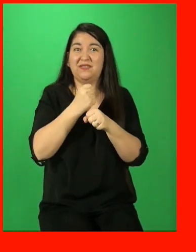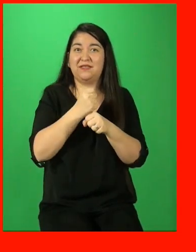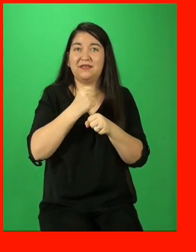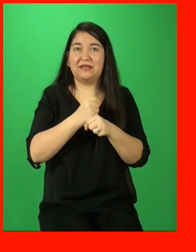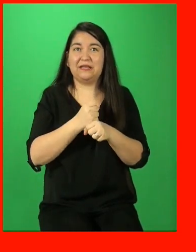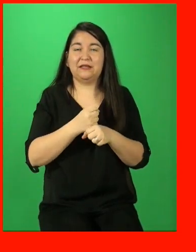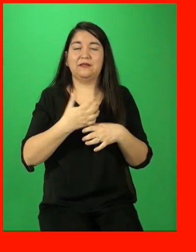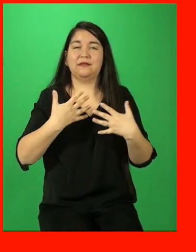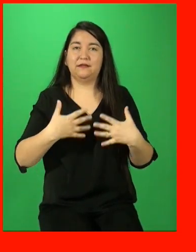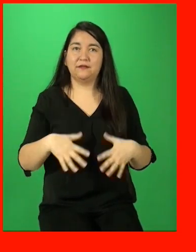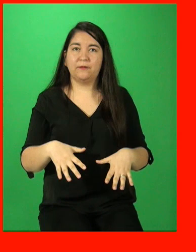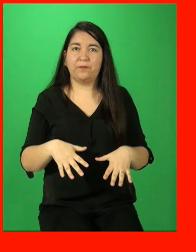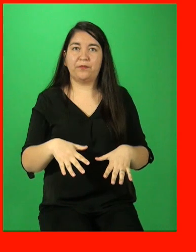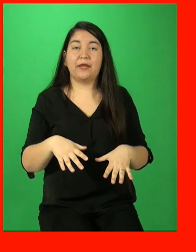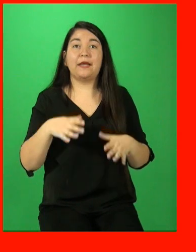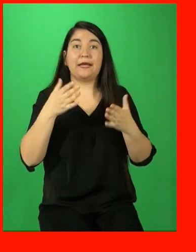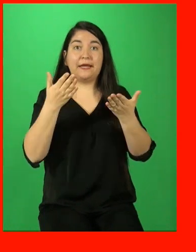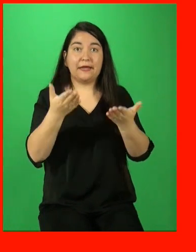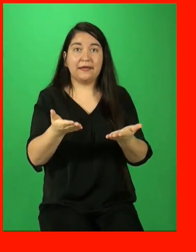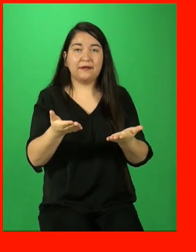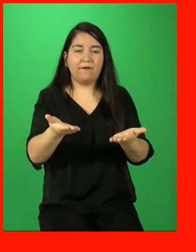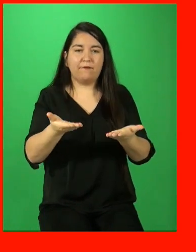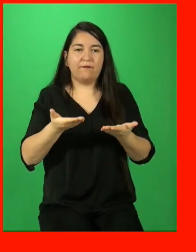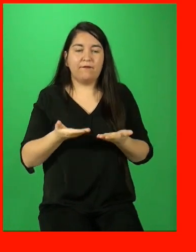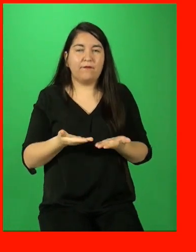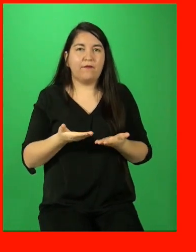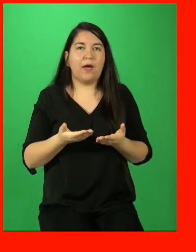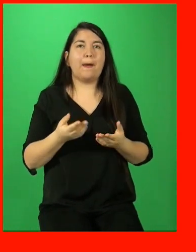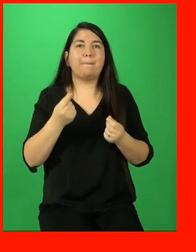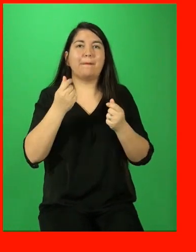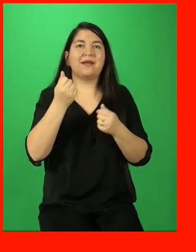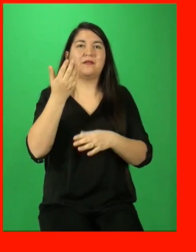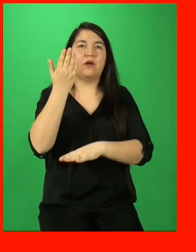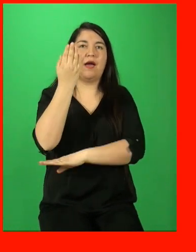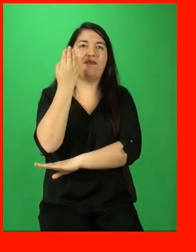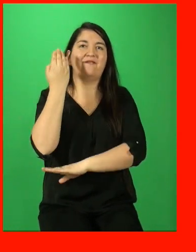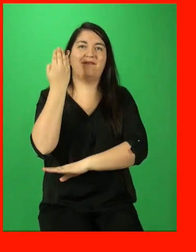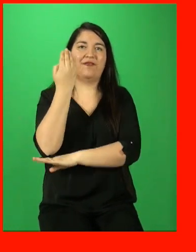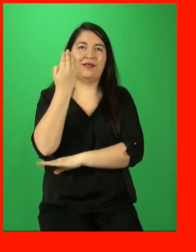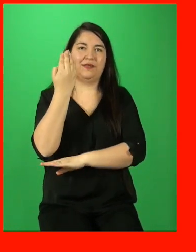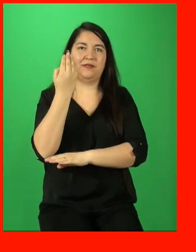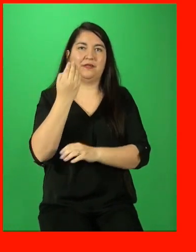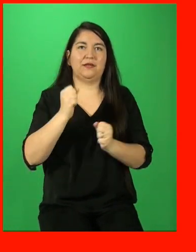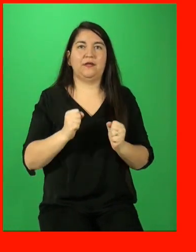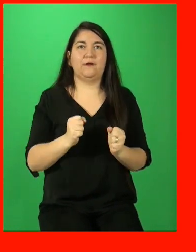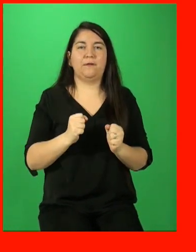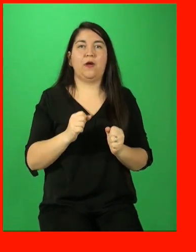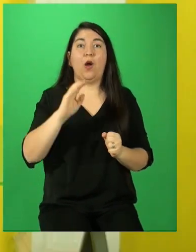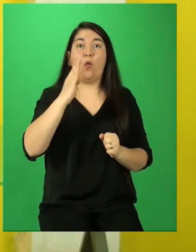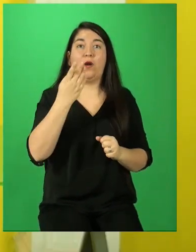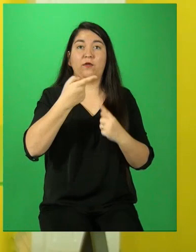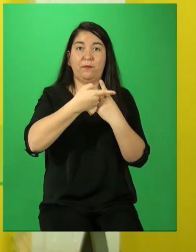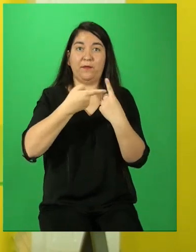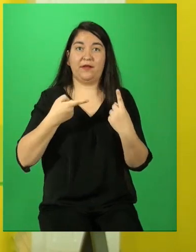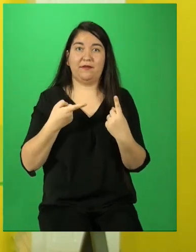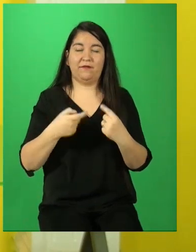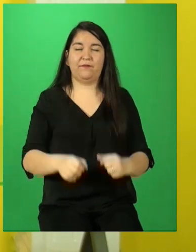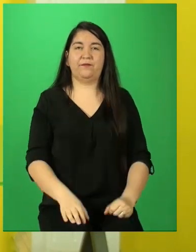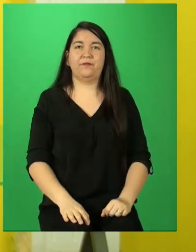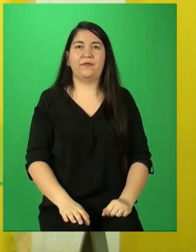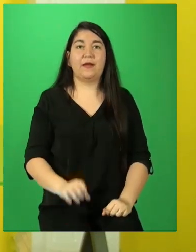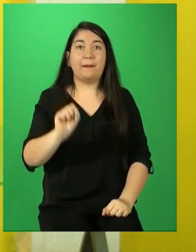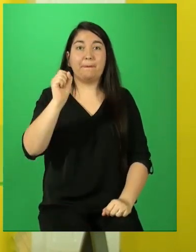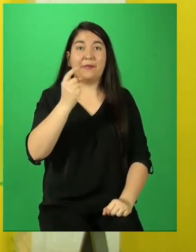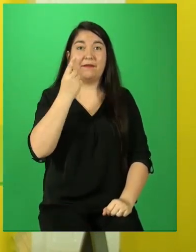media y nos sirvan para hacer una buena base en la primera unidad de ácido-base de cuarto medio. Primero